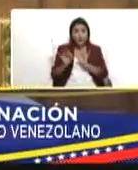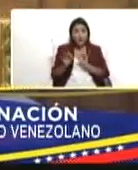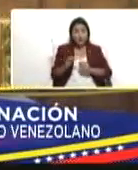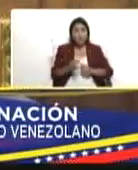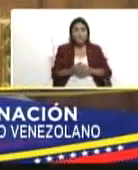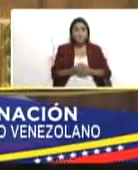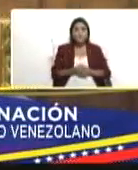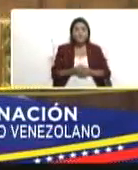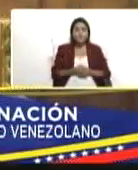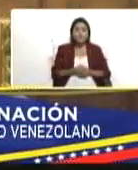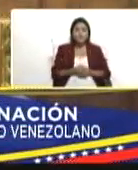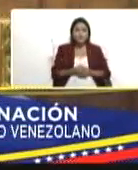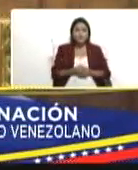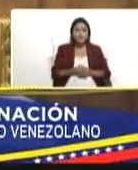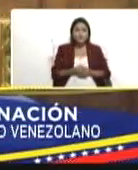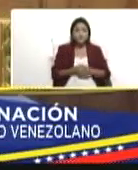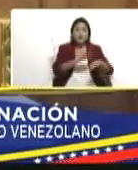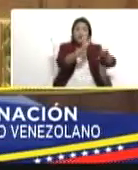guerra